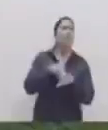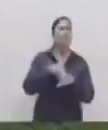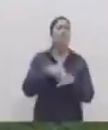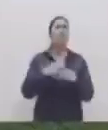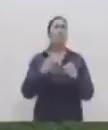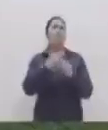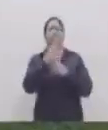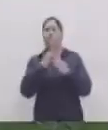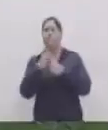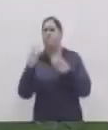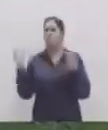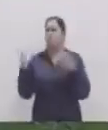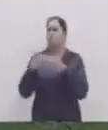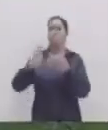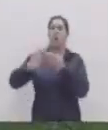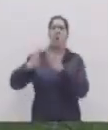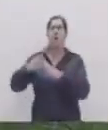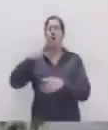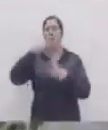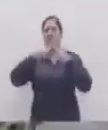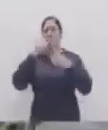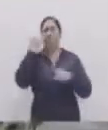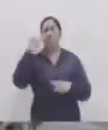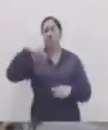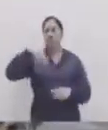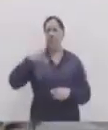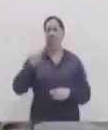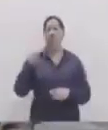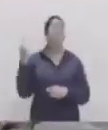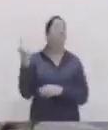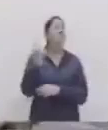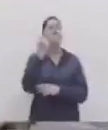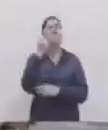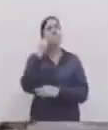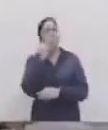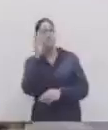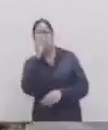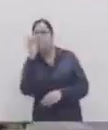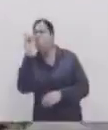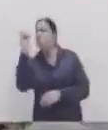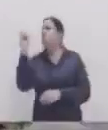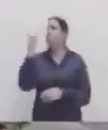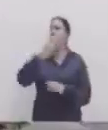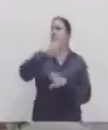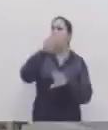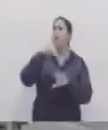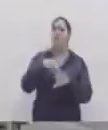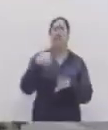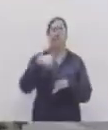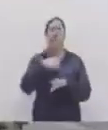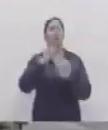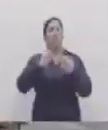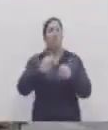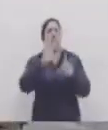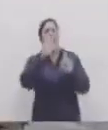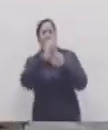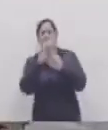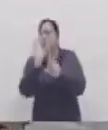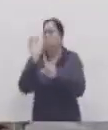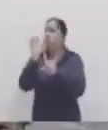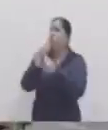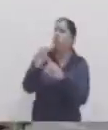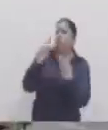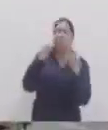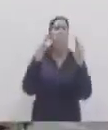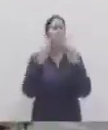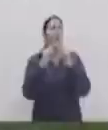de la naturaleza en el pueblo Xinca. Es importante la observación de la naturaleza para poder identificar y